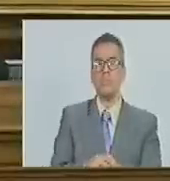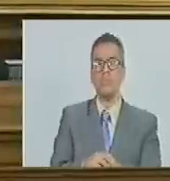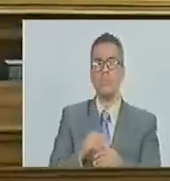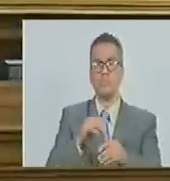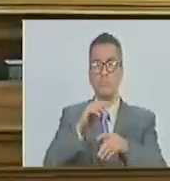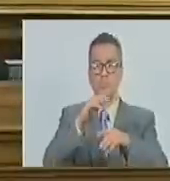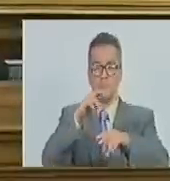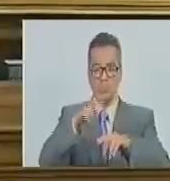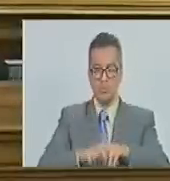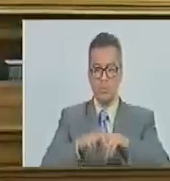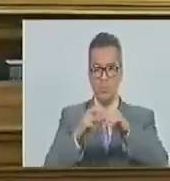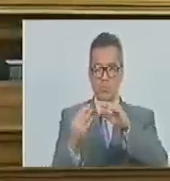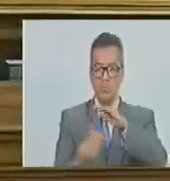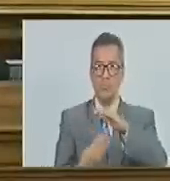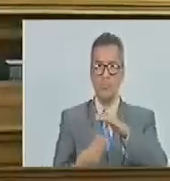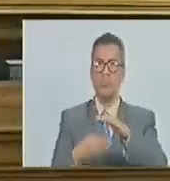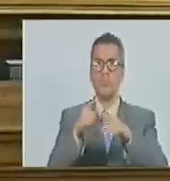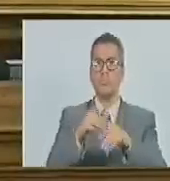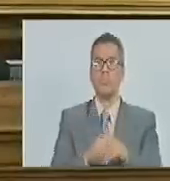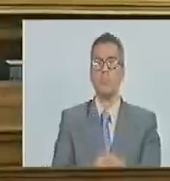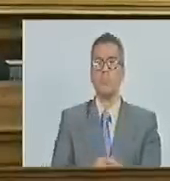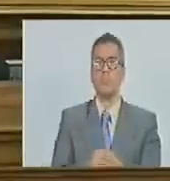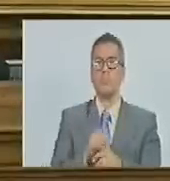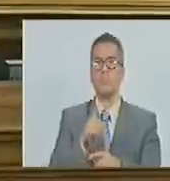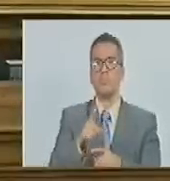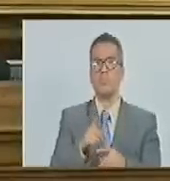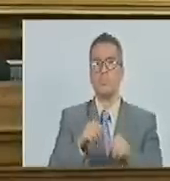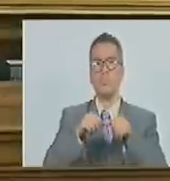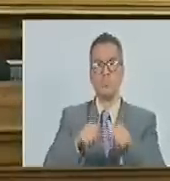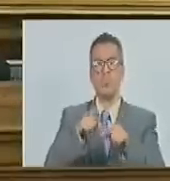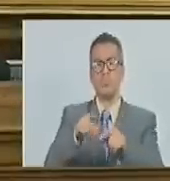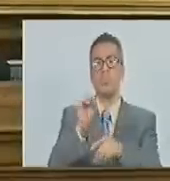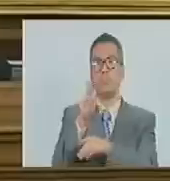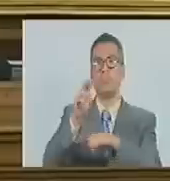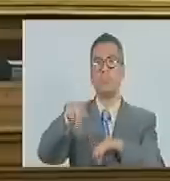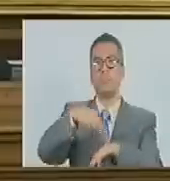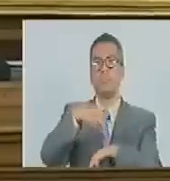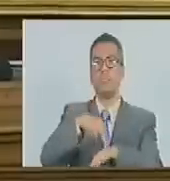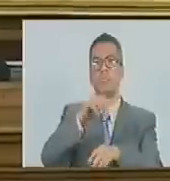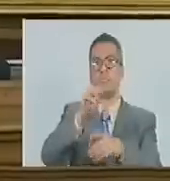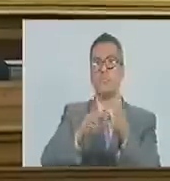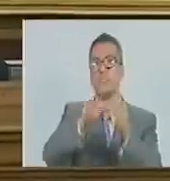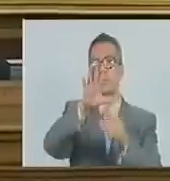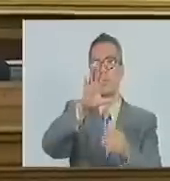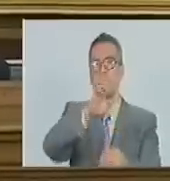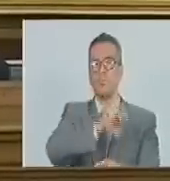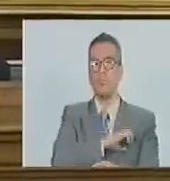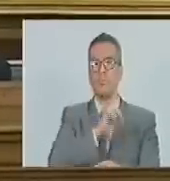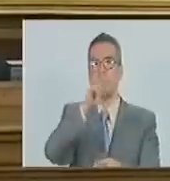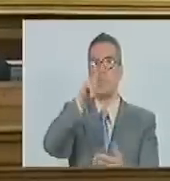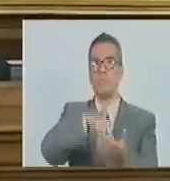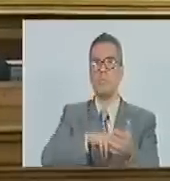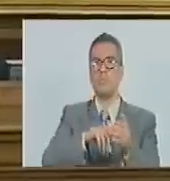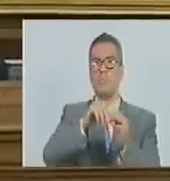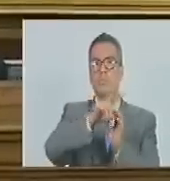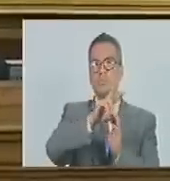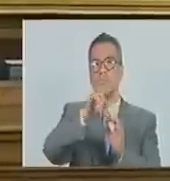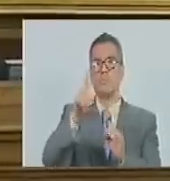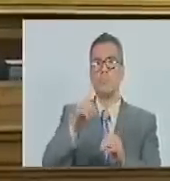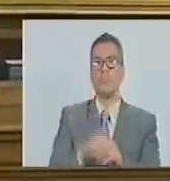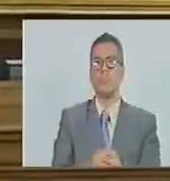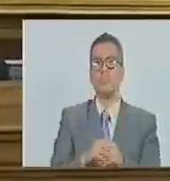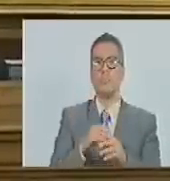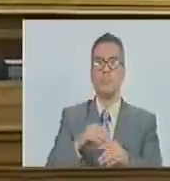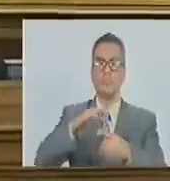las bases para que al instalarse la Asamblea Nacional el 5 de enero de 2021